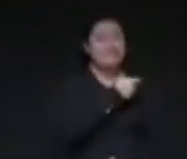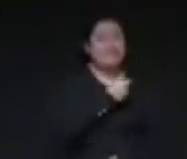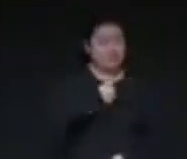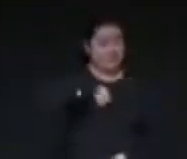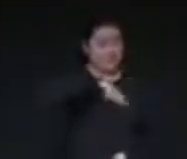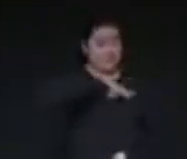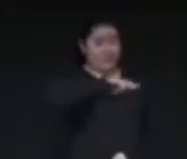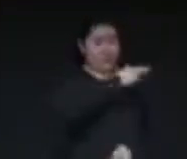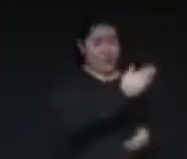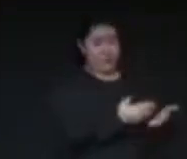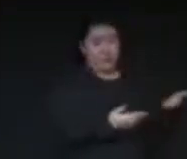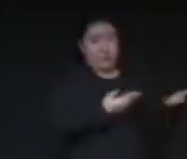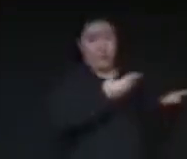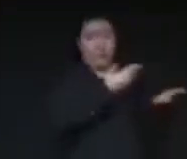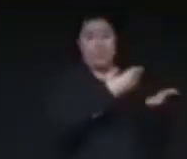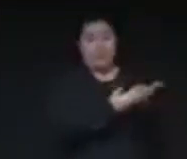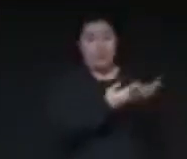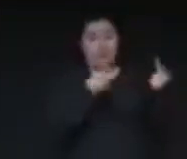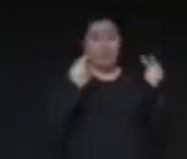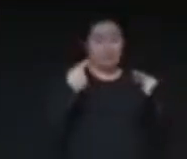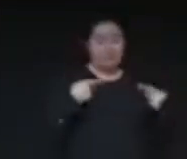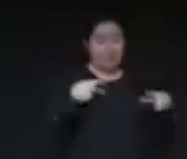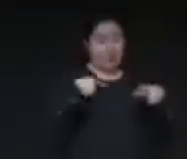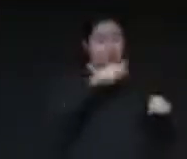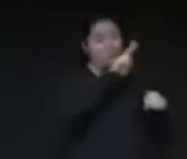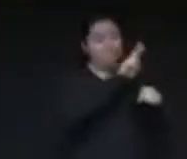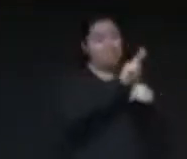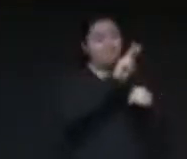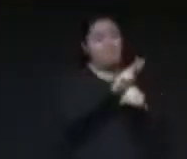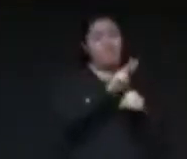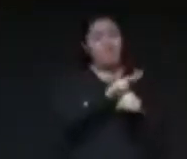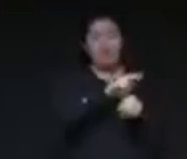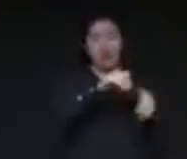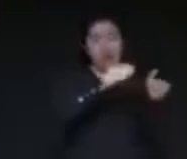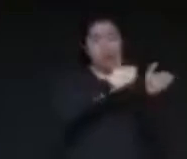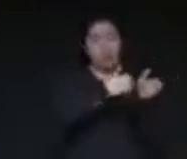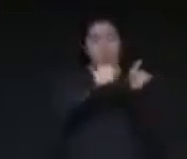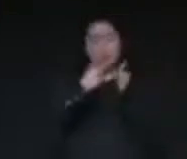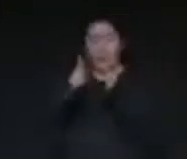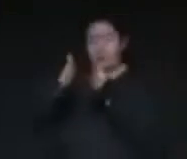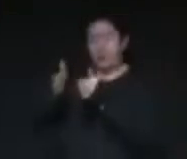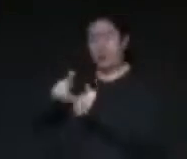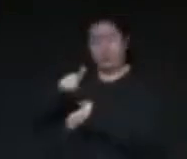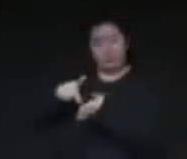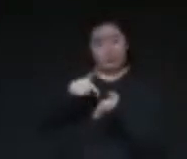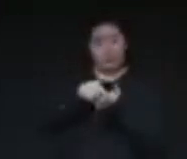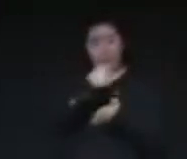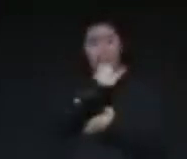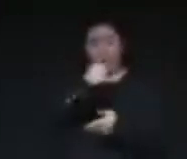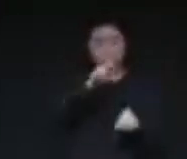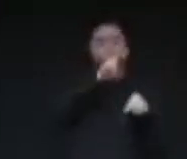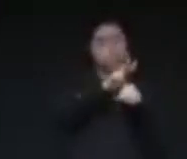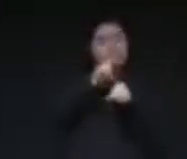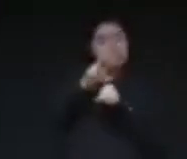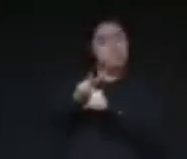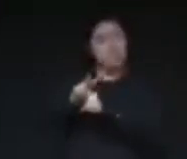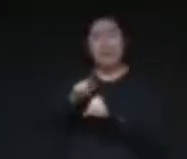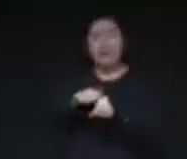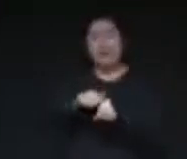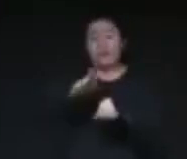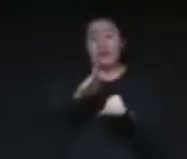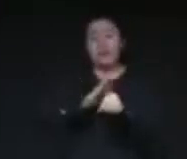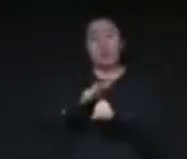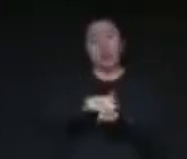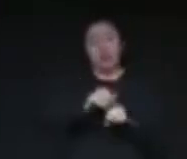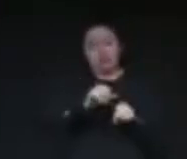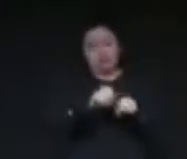Les hemos exigido que haya un supervisor en cada una de las estaciones, particularmente las estaciones que tienen la